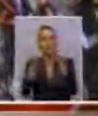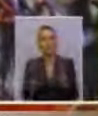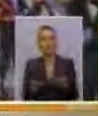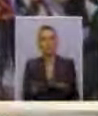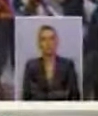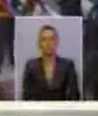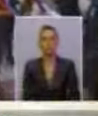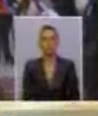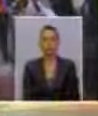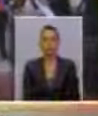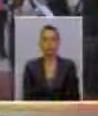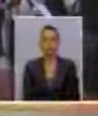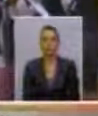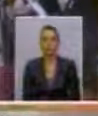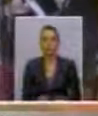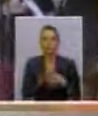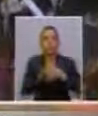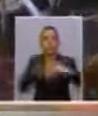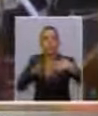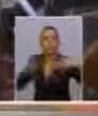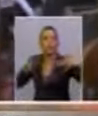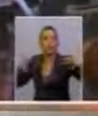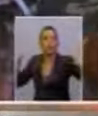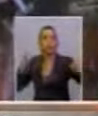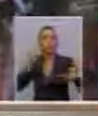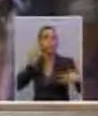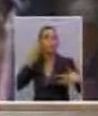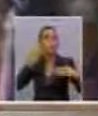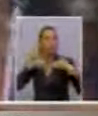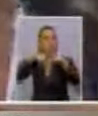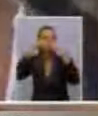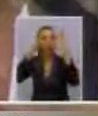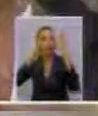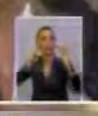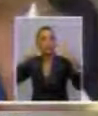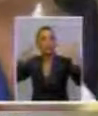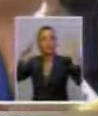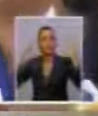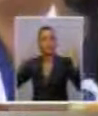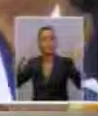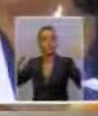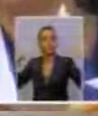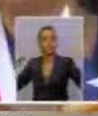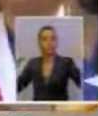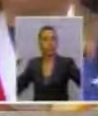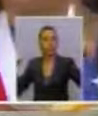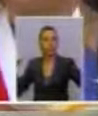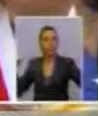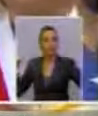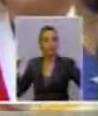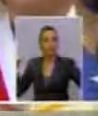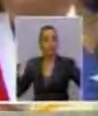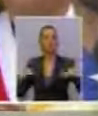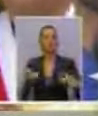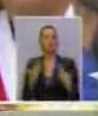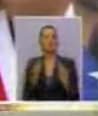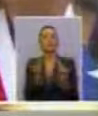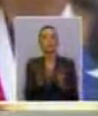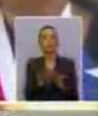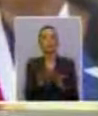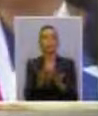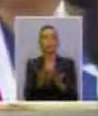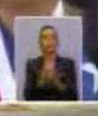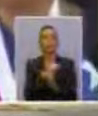el proyecto de reforma tributaria y reforma vocacional, que me parece que son los ejes más inmediatos que tiene el gobierno frente. Y sería una de las tareas también que realizaría en